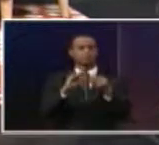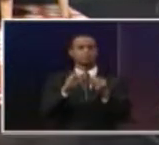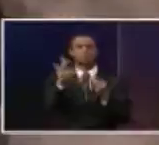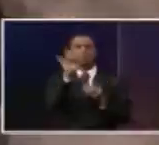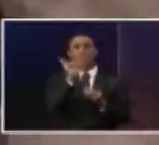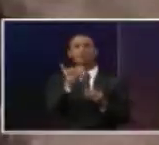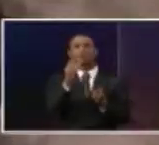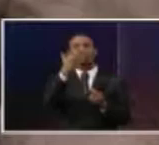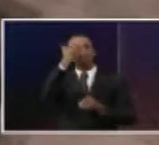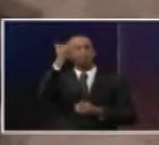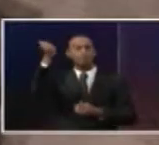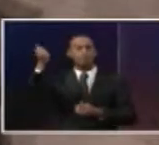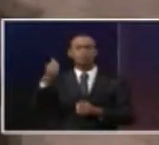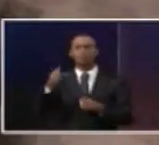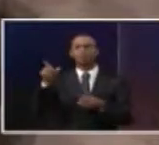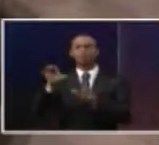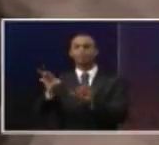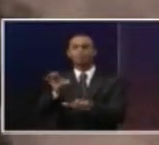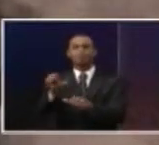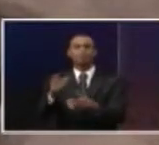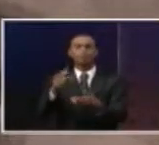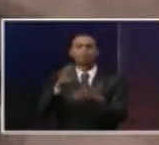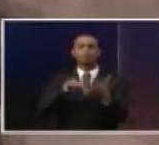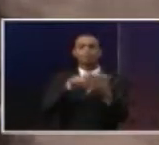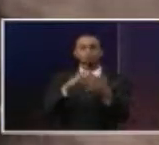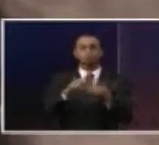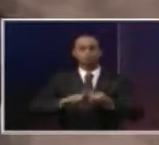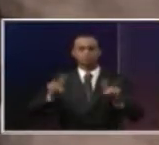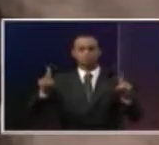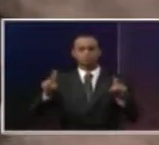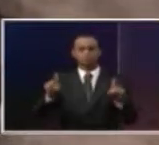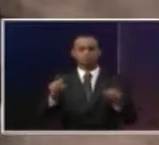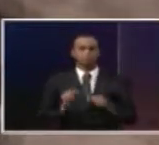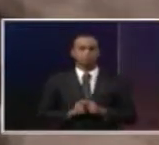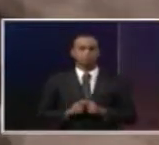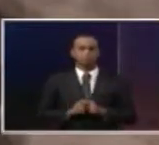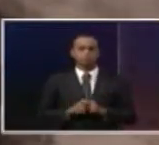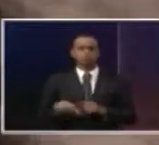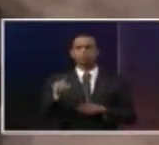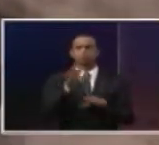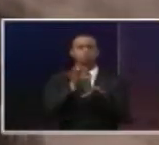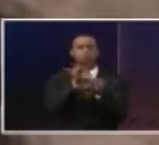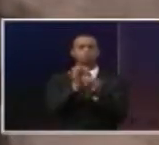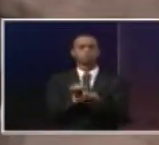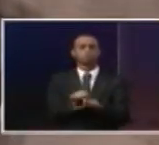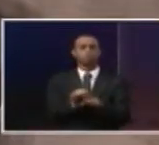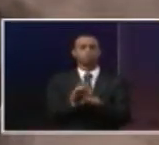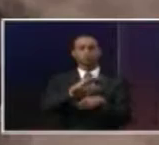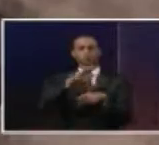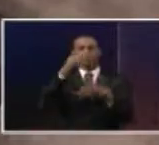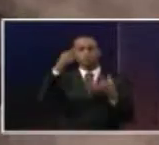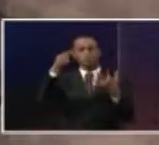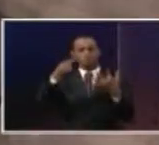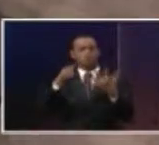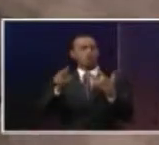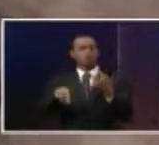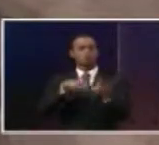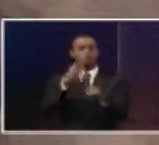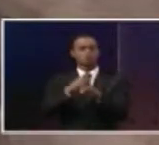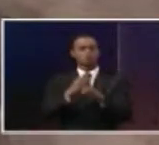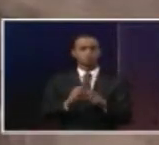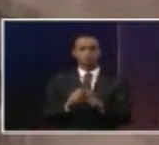tener compromisos diferentes, el horario es diferente, aunque estemos en un horario común, las cosas se complican. No es lo